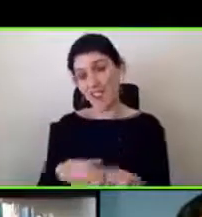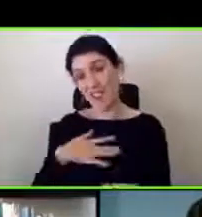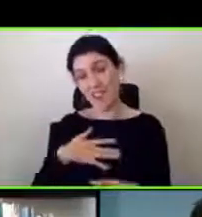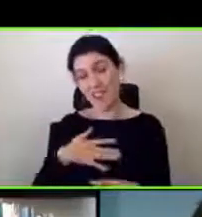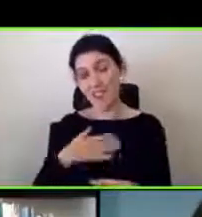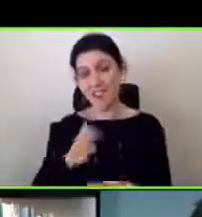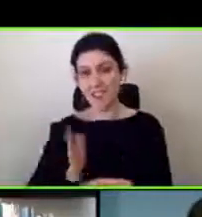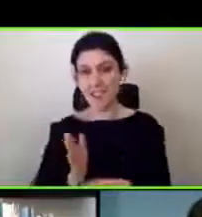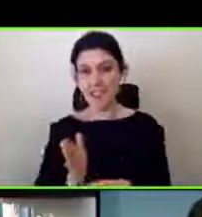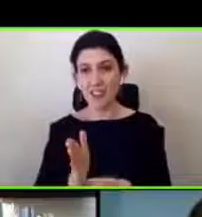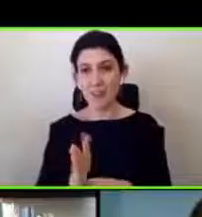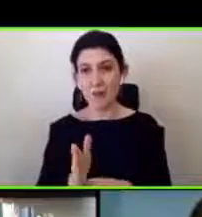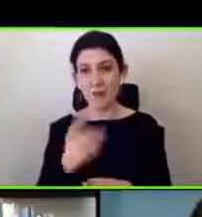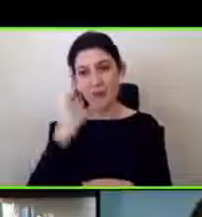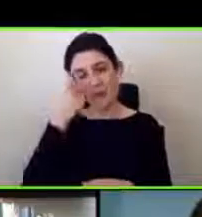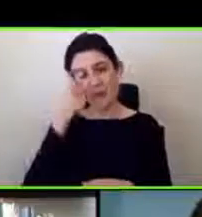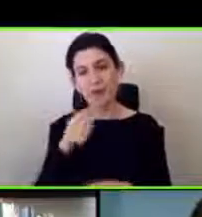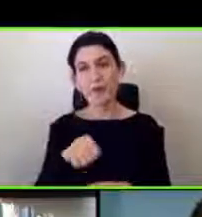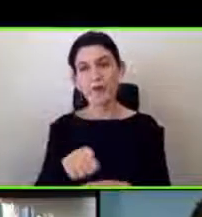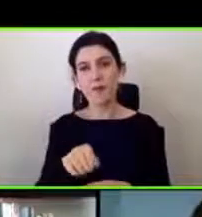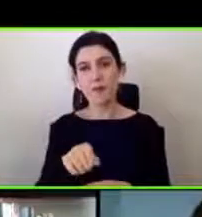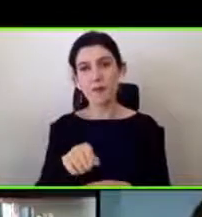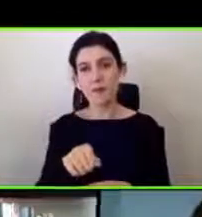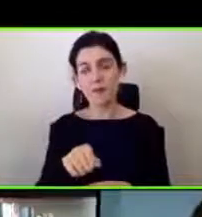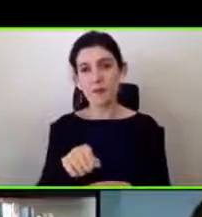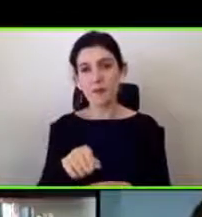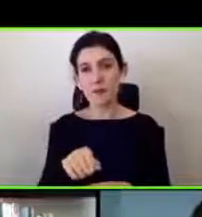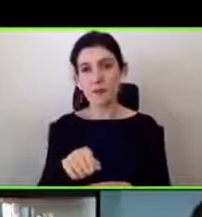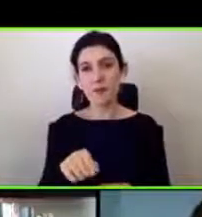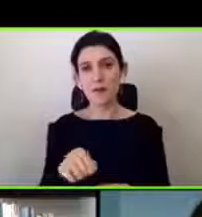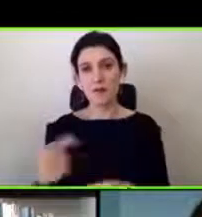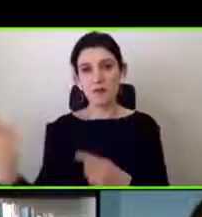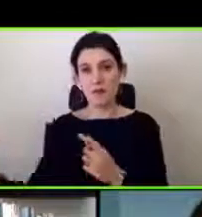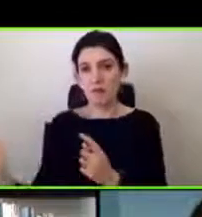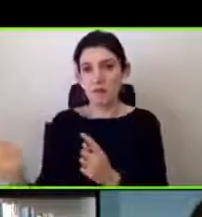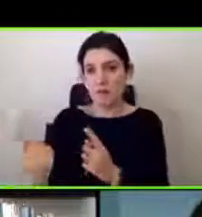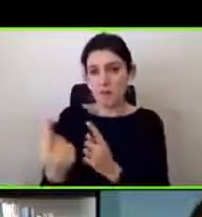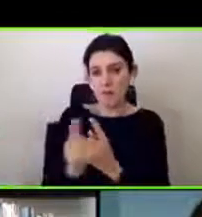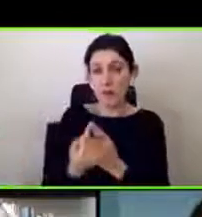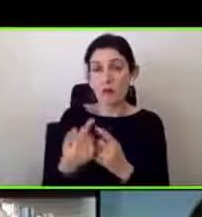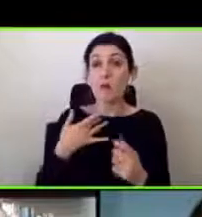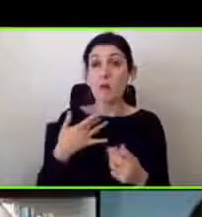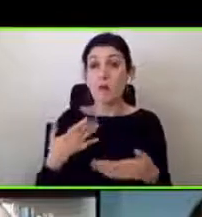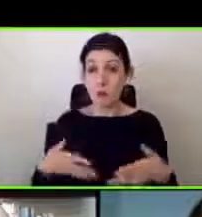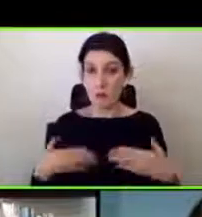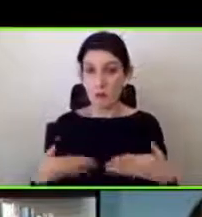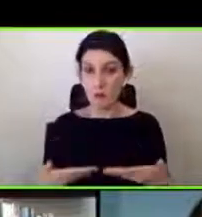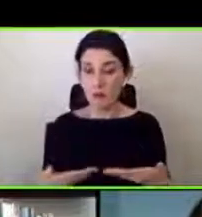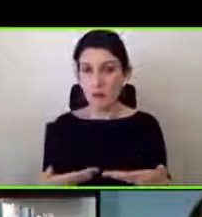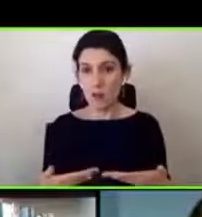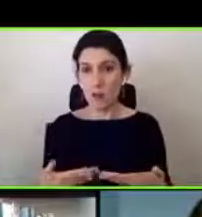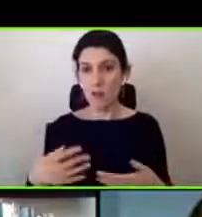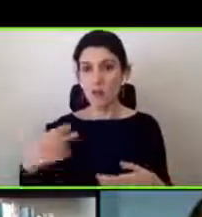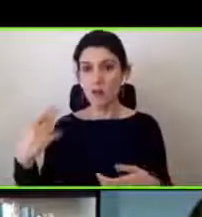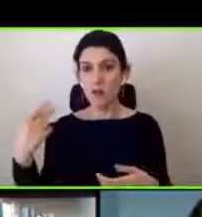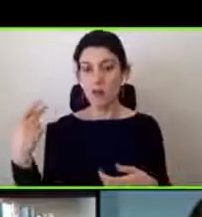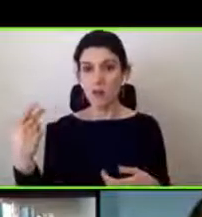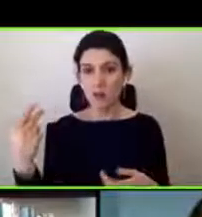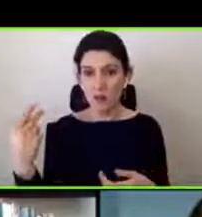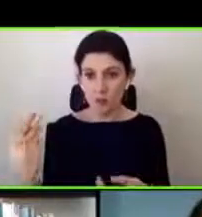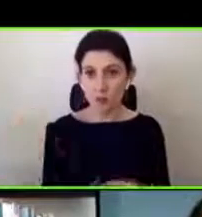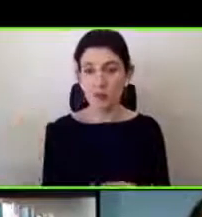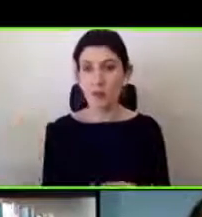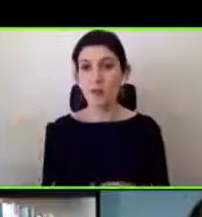pero son precisamente ellos los que se acercan, porque tienen una motivación ellos propia cuando